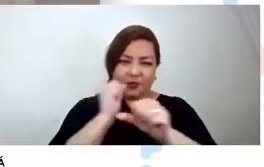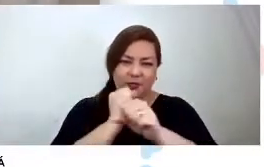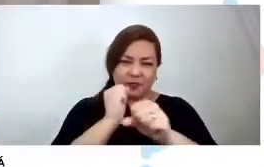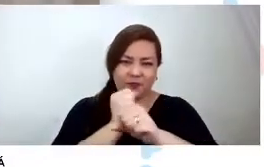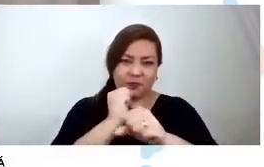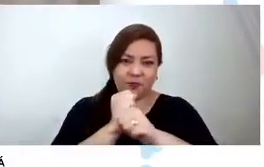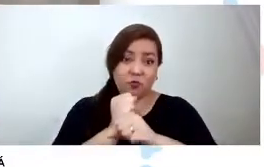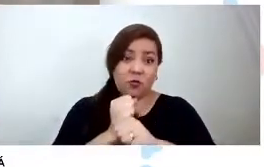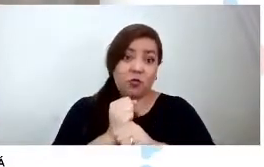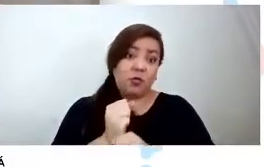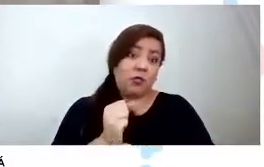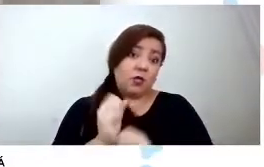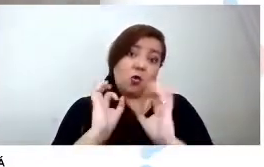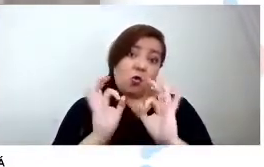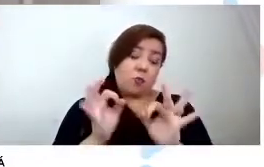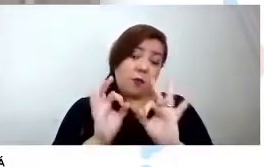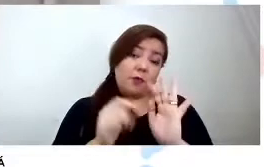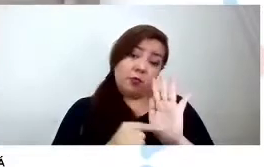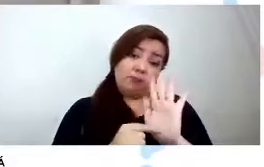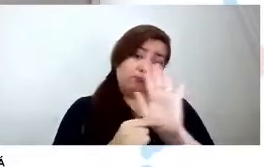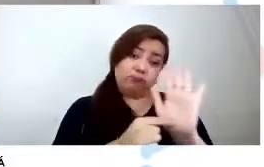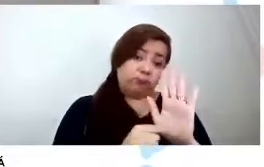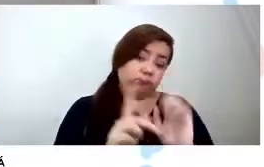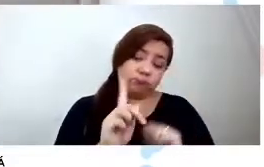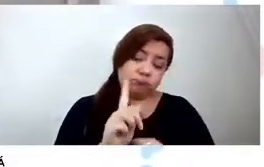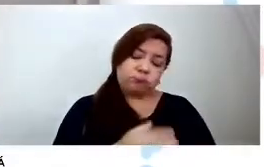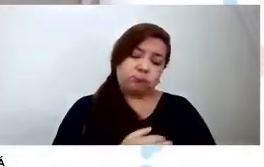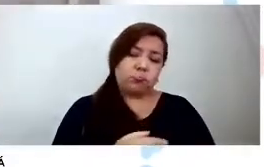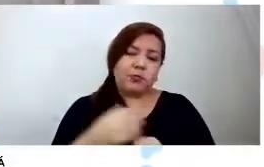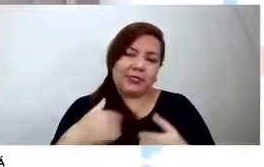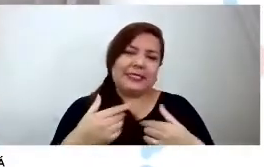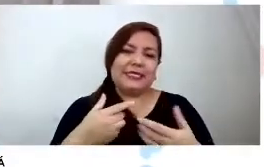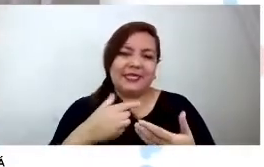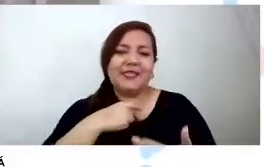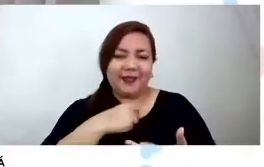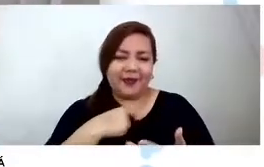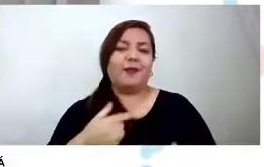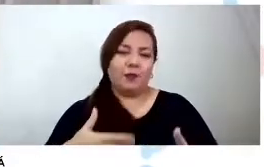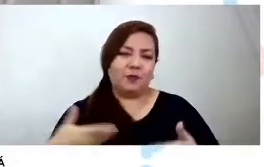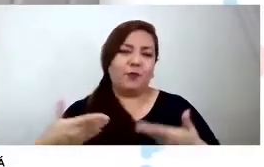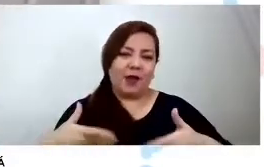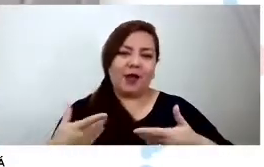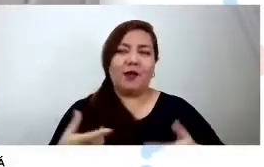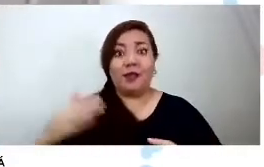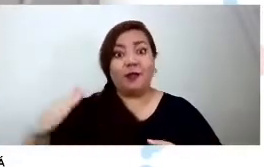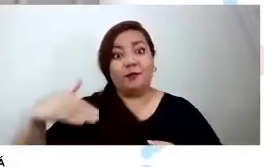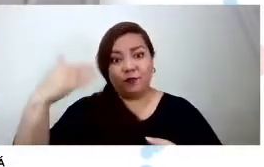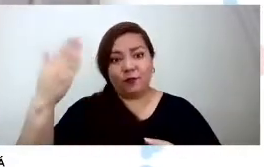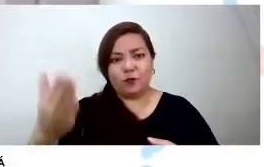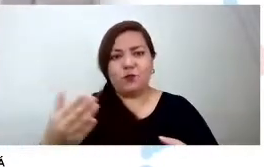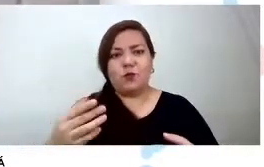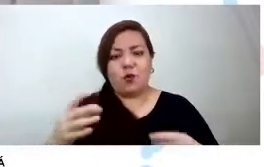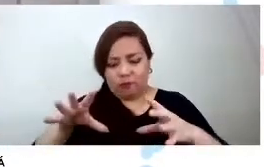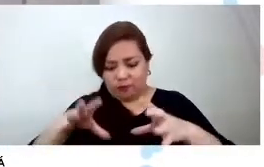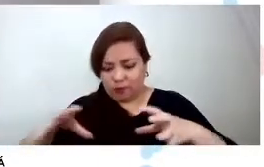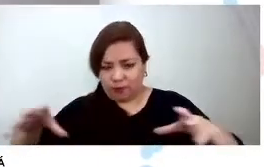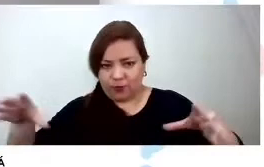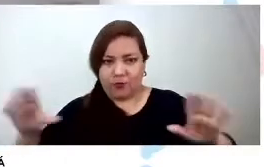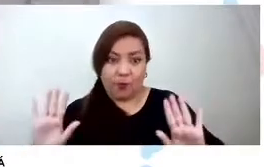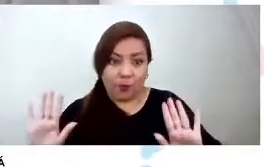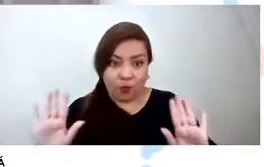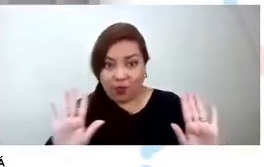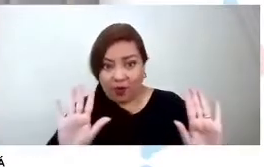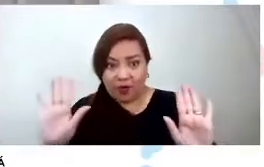ven comúnmente en exhibición, aunque tenemos todas las ganas de que en algún momento podamos montar estas piezas